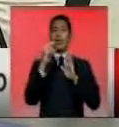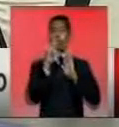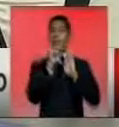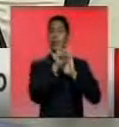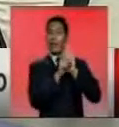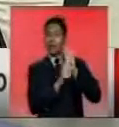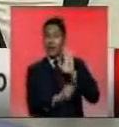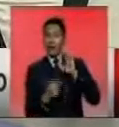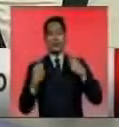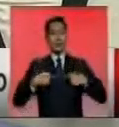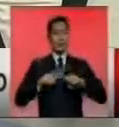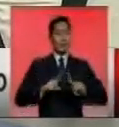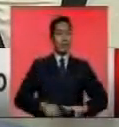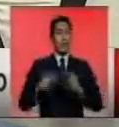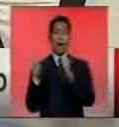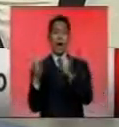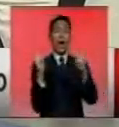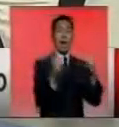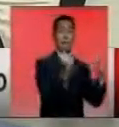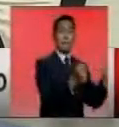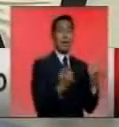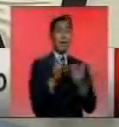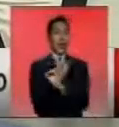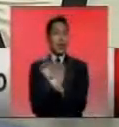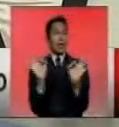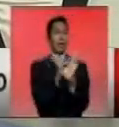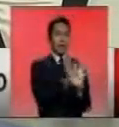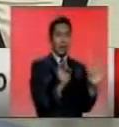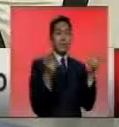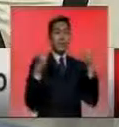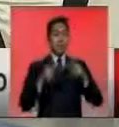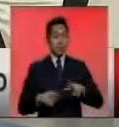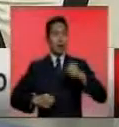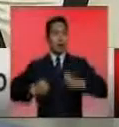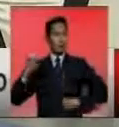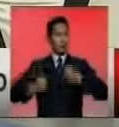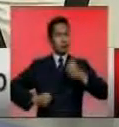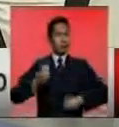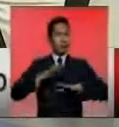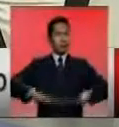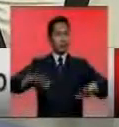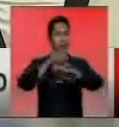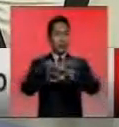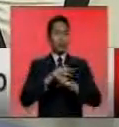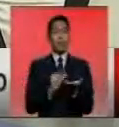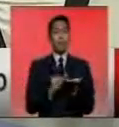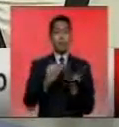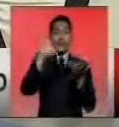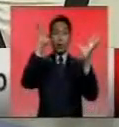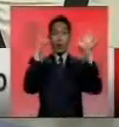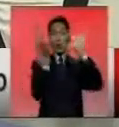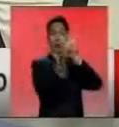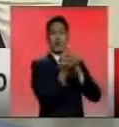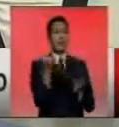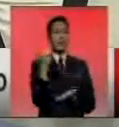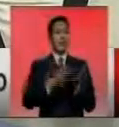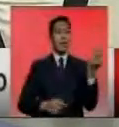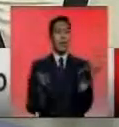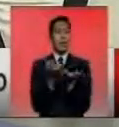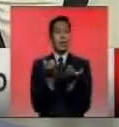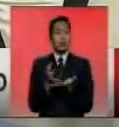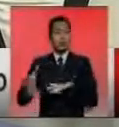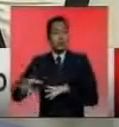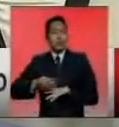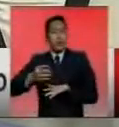arranque la campaña playa pto esta campaña es liderada por el ministerio de ambiente y tiene como finalidad recoger la basura